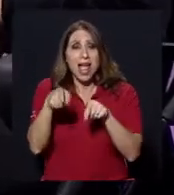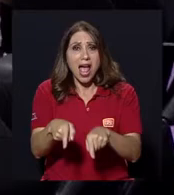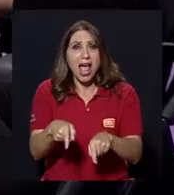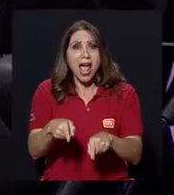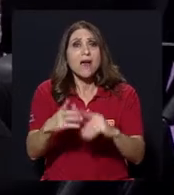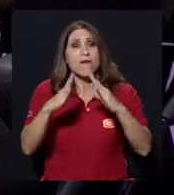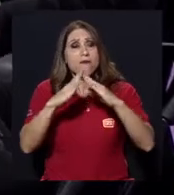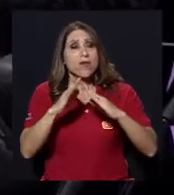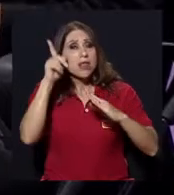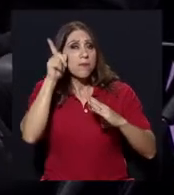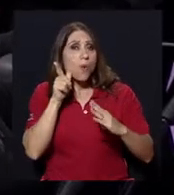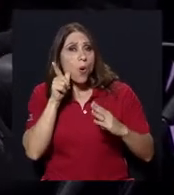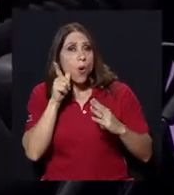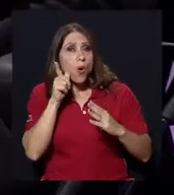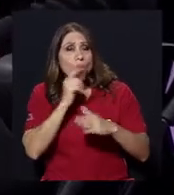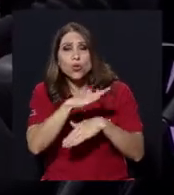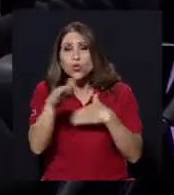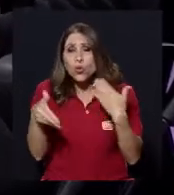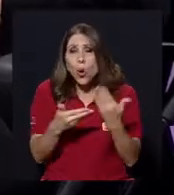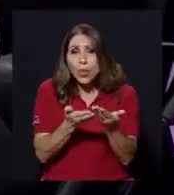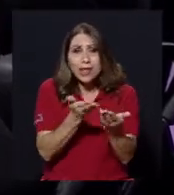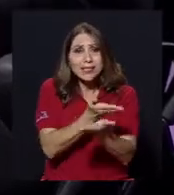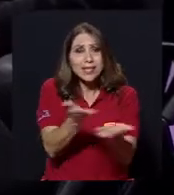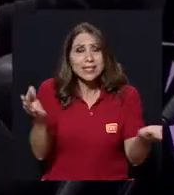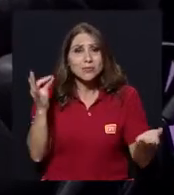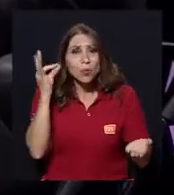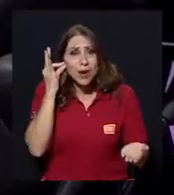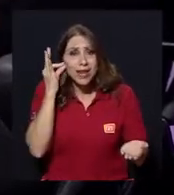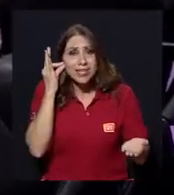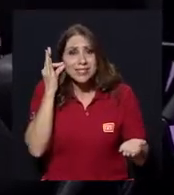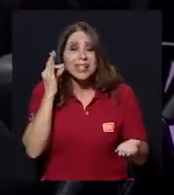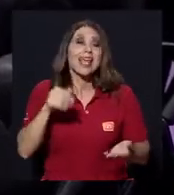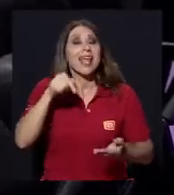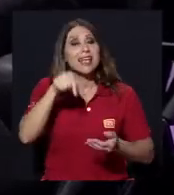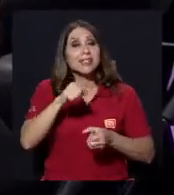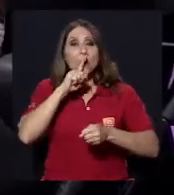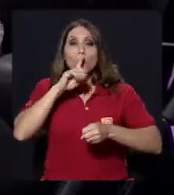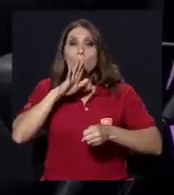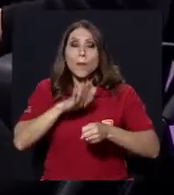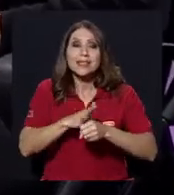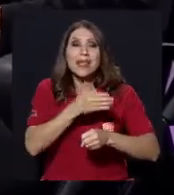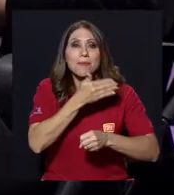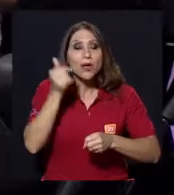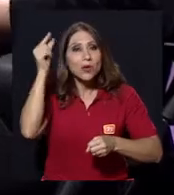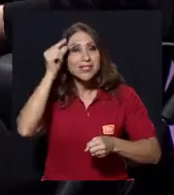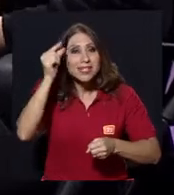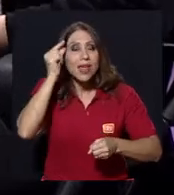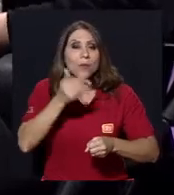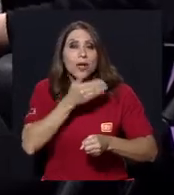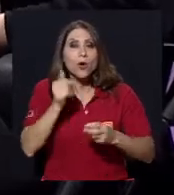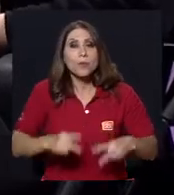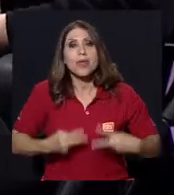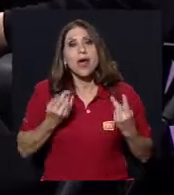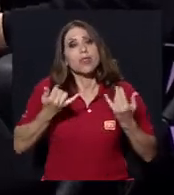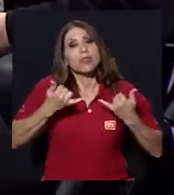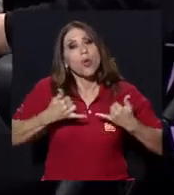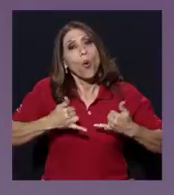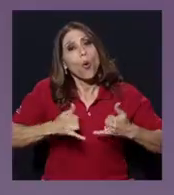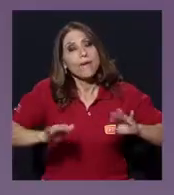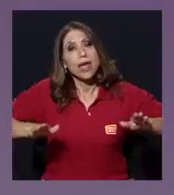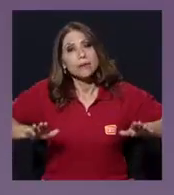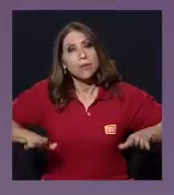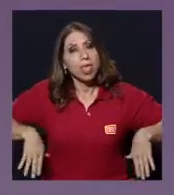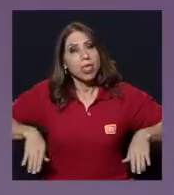Limón, todas esas mujeres, la promesa de este mejor Estado, de esta mejor vida, todavía no les ha llegado.